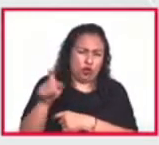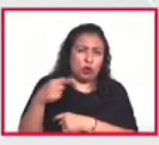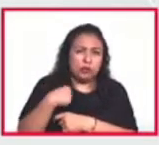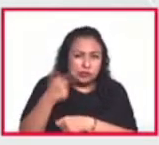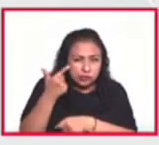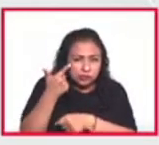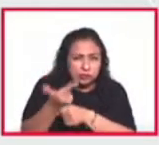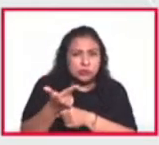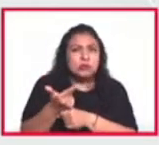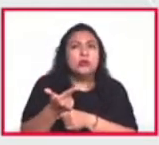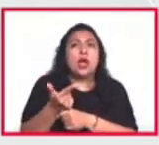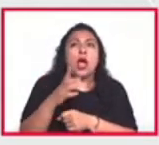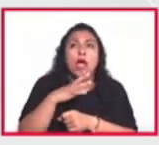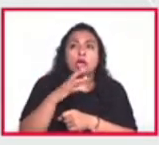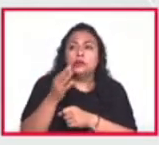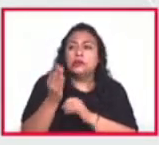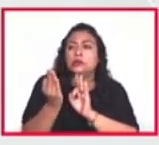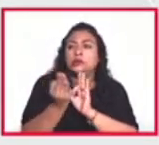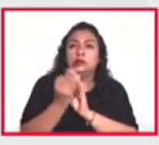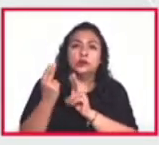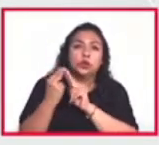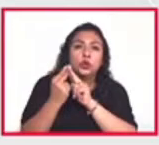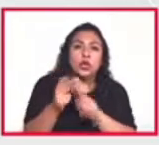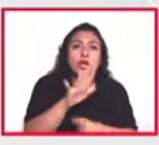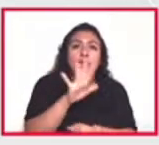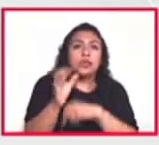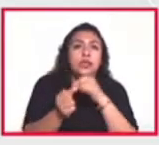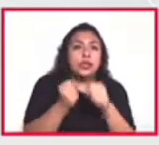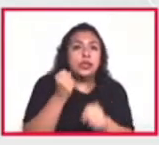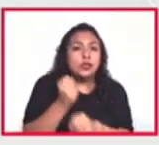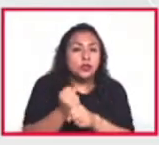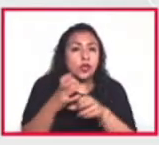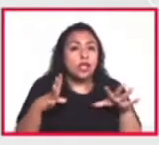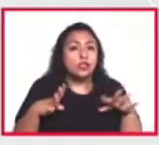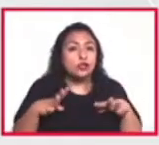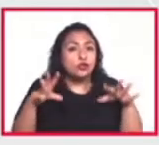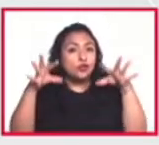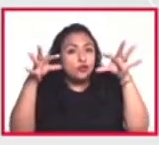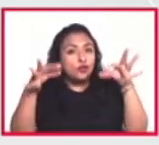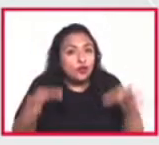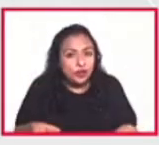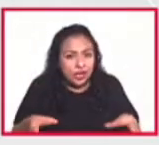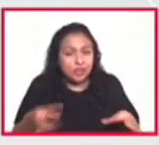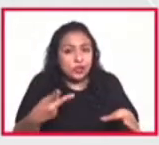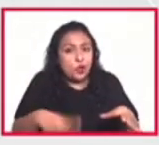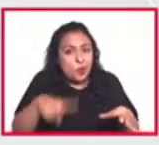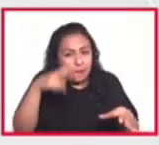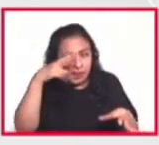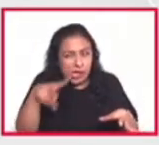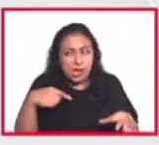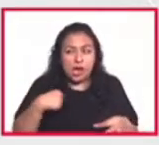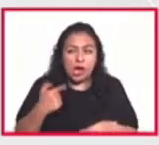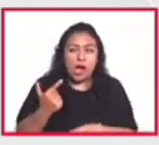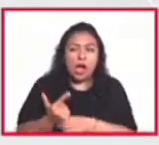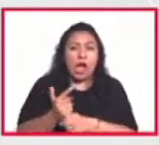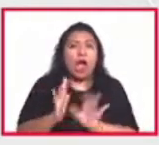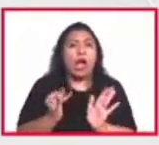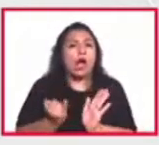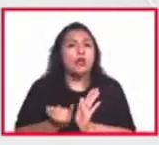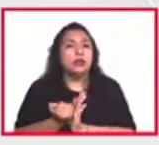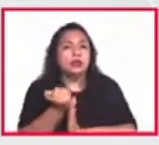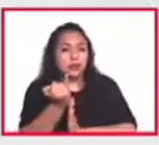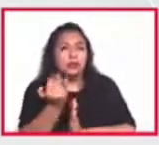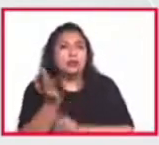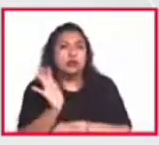este aniversario de 500 años de la fundación de México. Decidimos hacer una